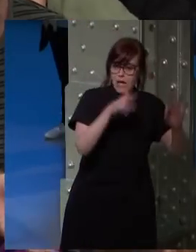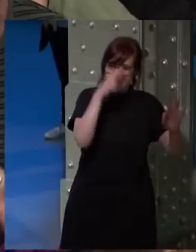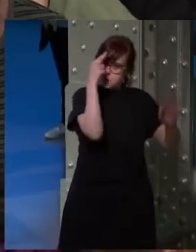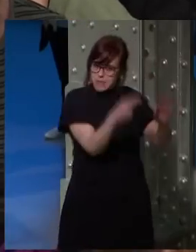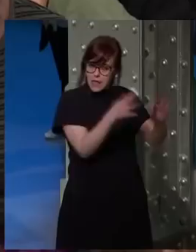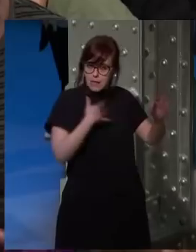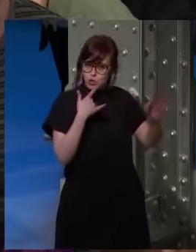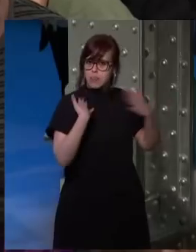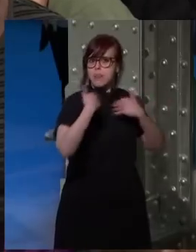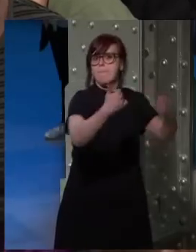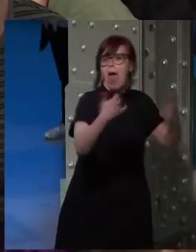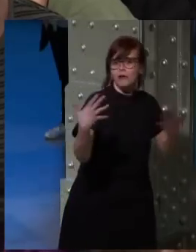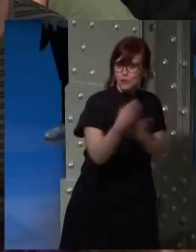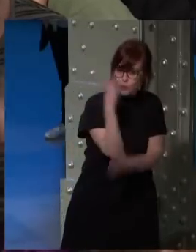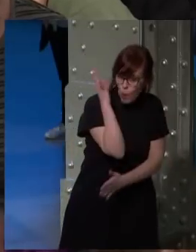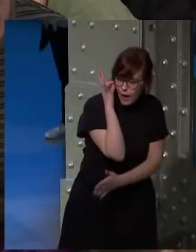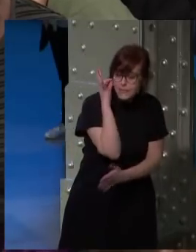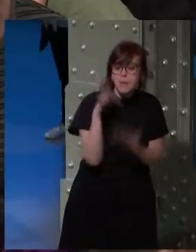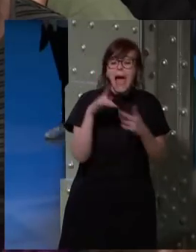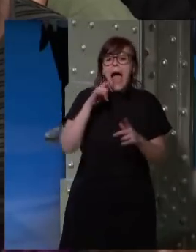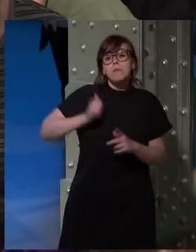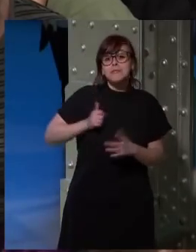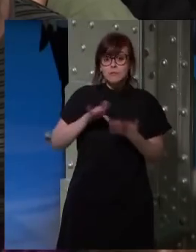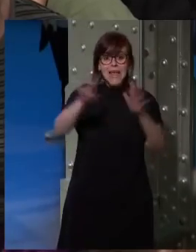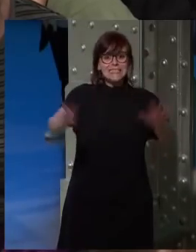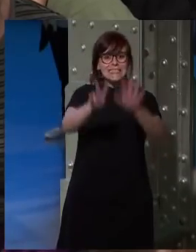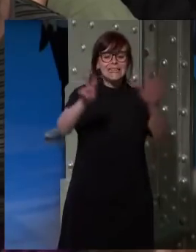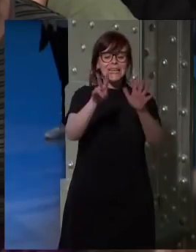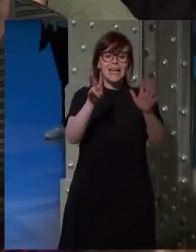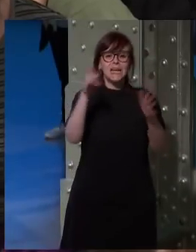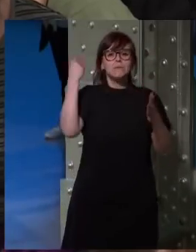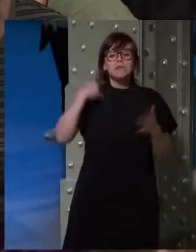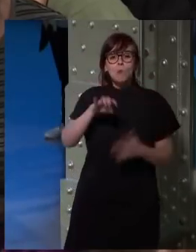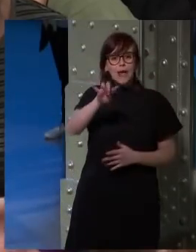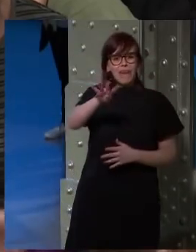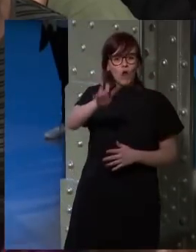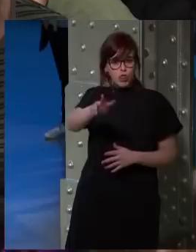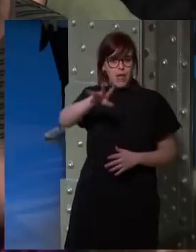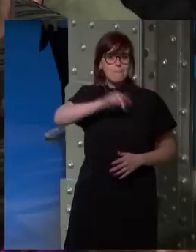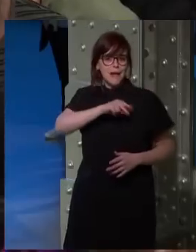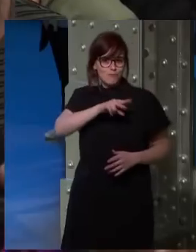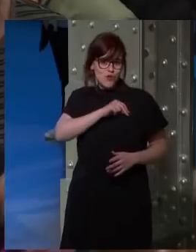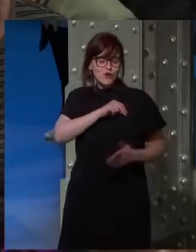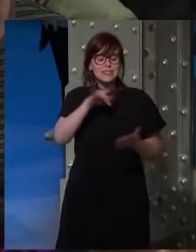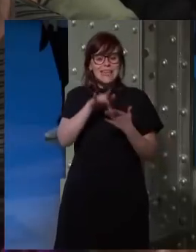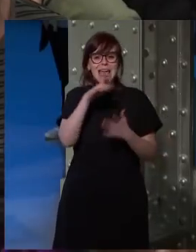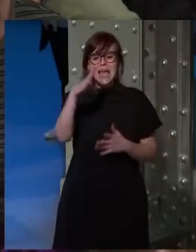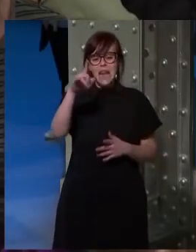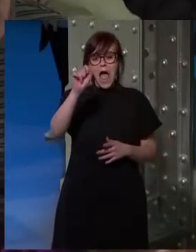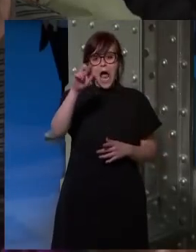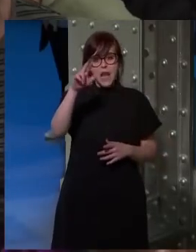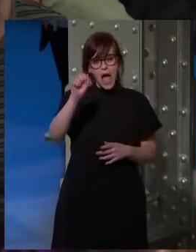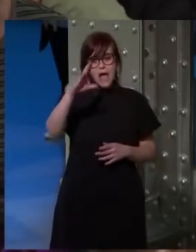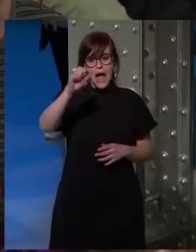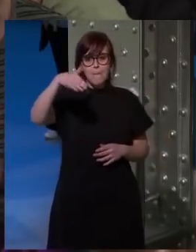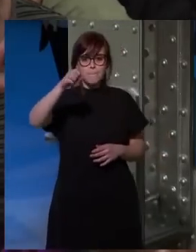a la que estamos llamadas todas las mujeres, hacemos la entrega de la 14ª edición de los premios Clara Campoamor, que en esta ocasión se lo